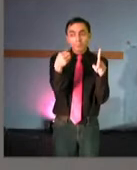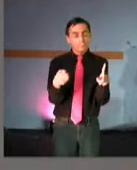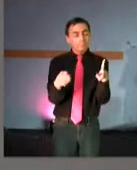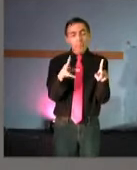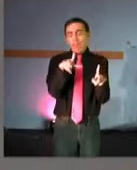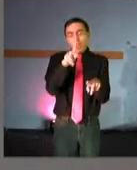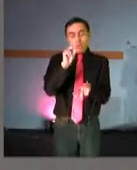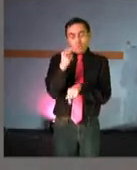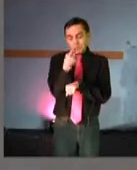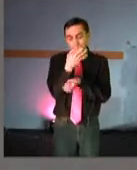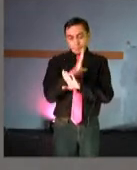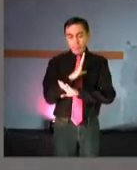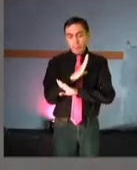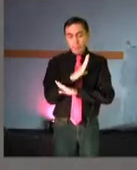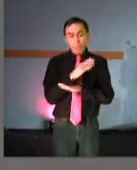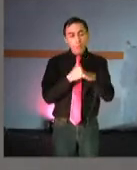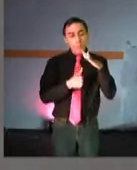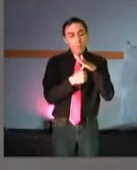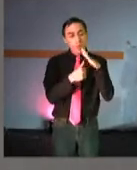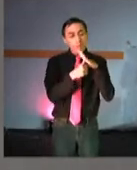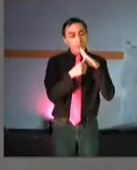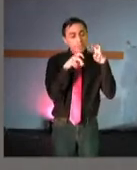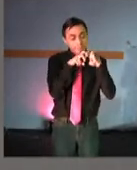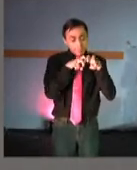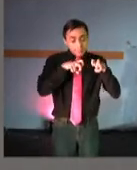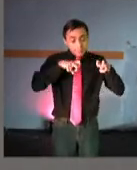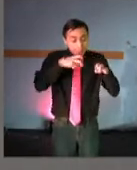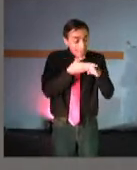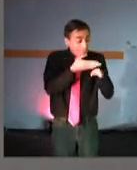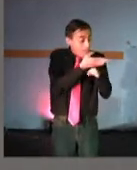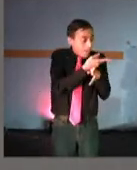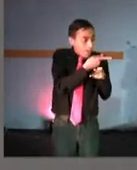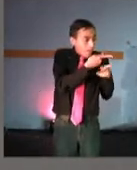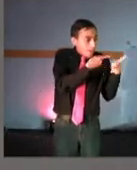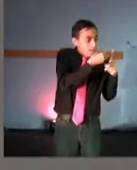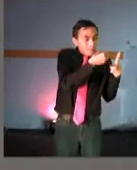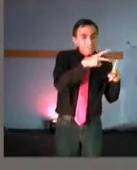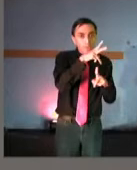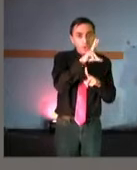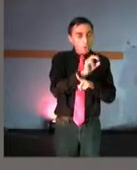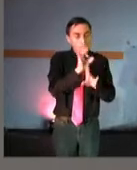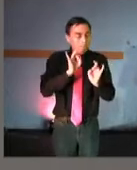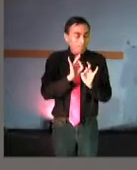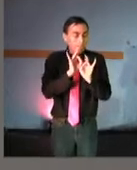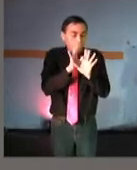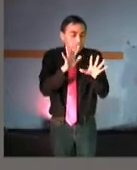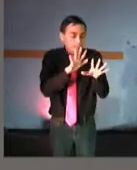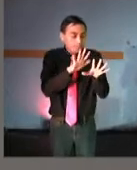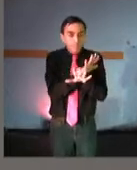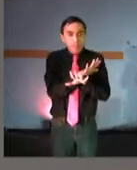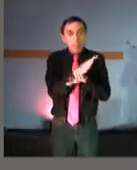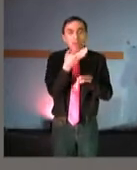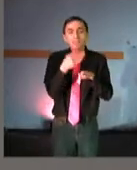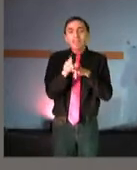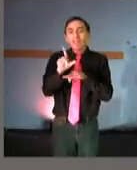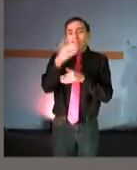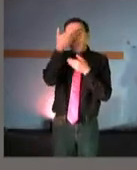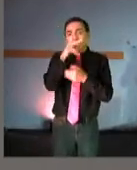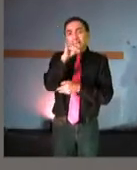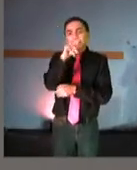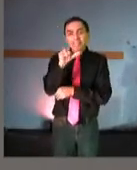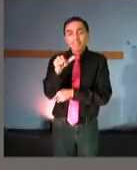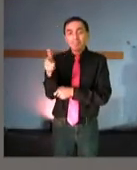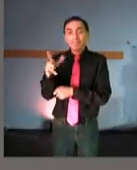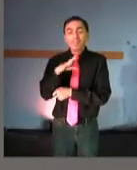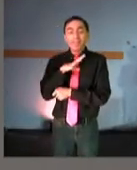necesario, una mesa que no estaba originalmente planeada sobre Palestina, sobre lo que está pasando en Gaza. Entonces, en